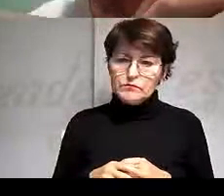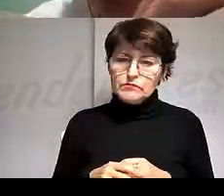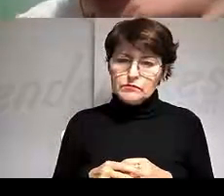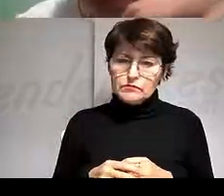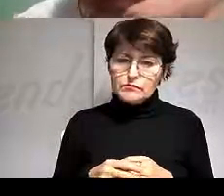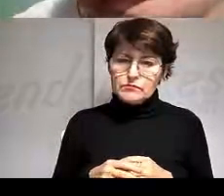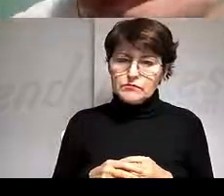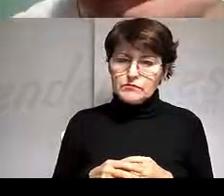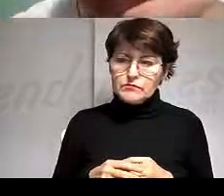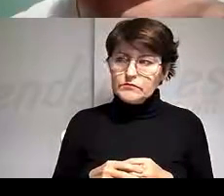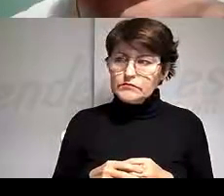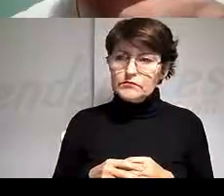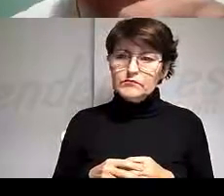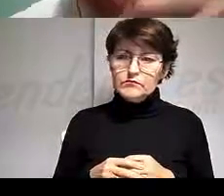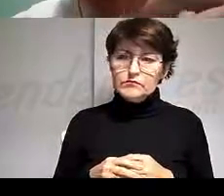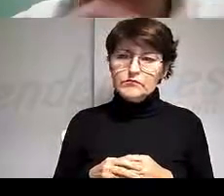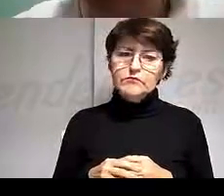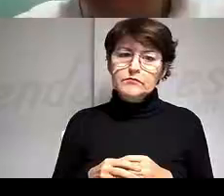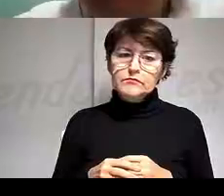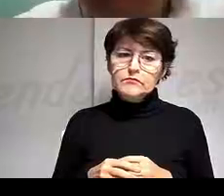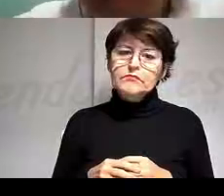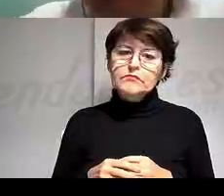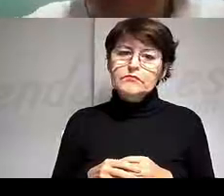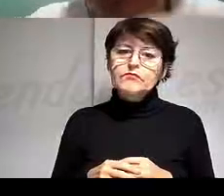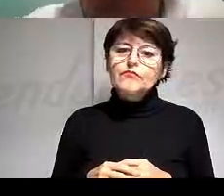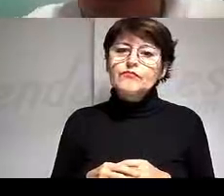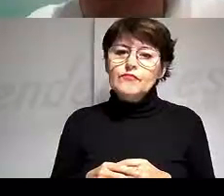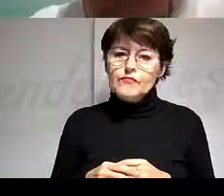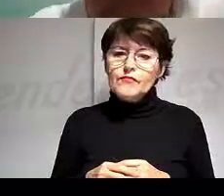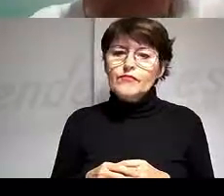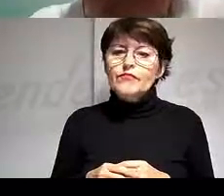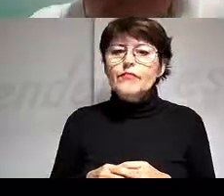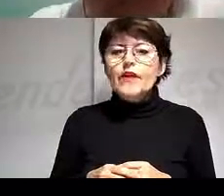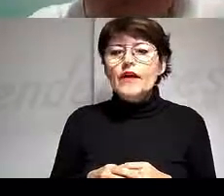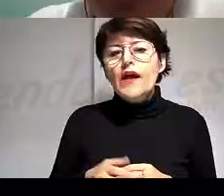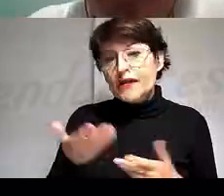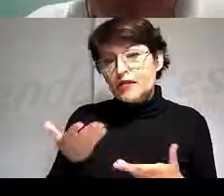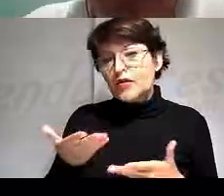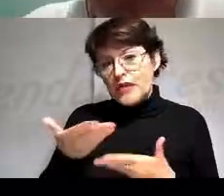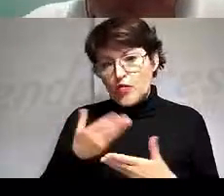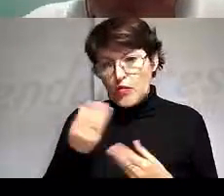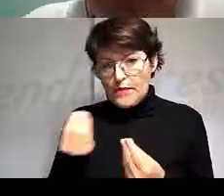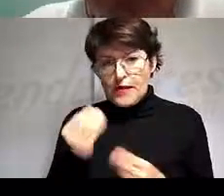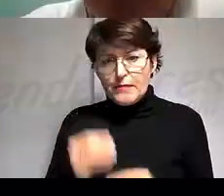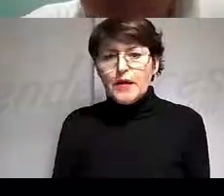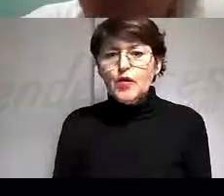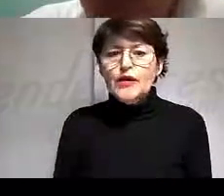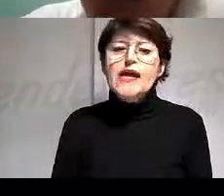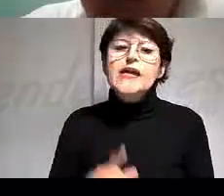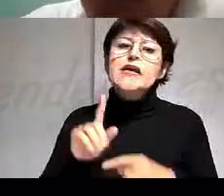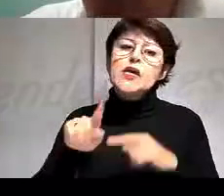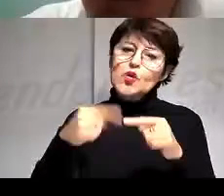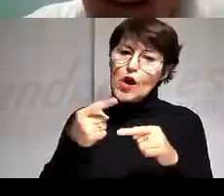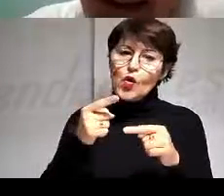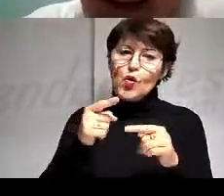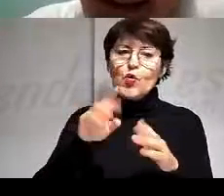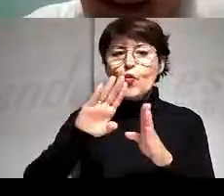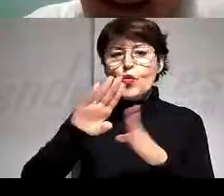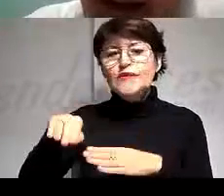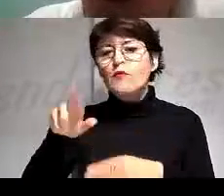su efecto antiinflamatorio y sobre todo su efecto antioxidante. Y finalmente tenemos